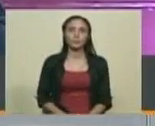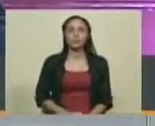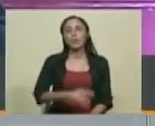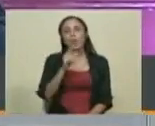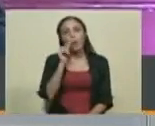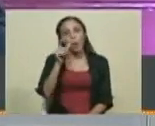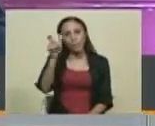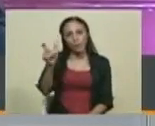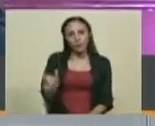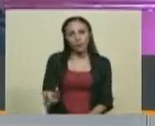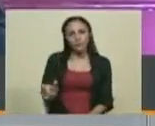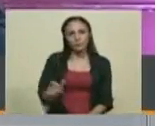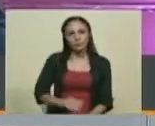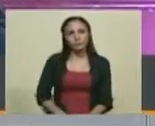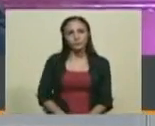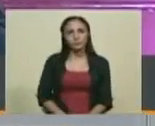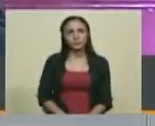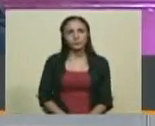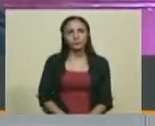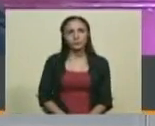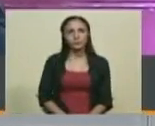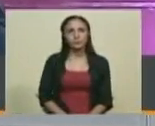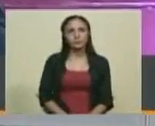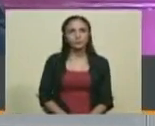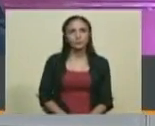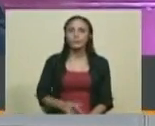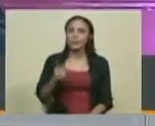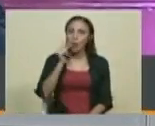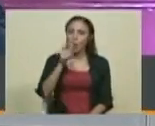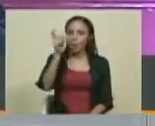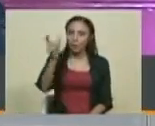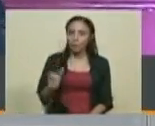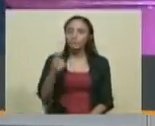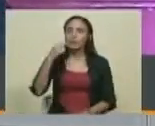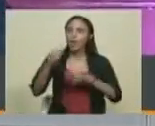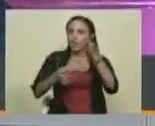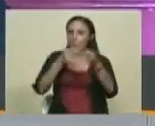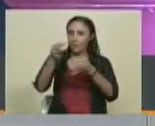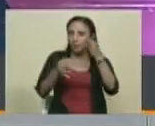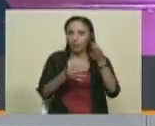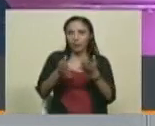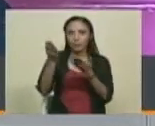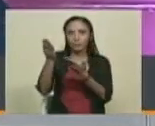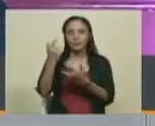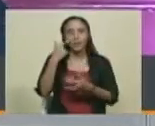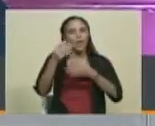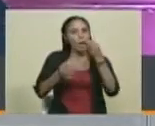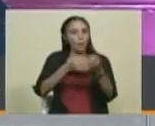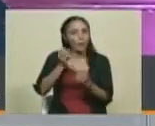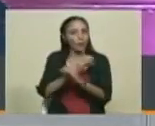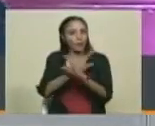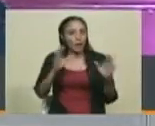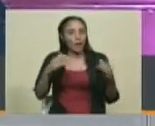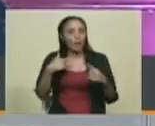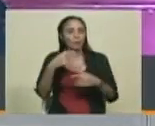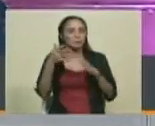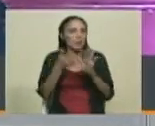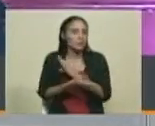camarada Jorge Luis Barraez. Quiero darle la palabra al compañero para que